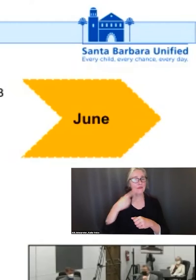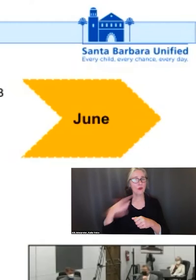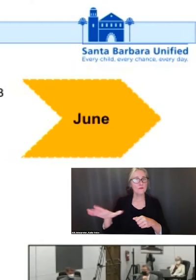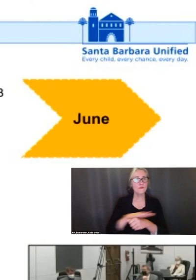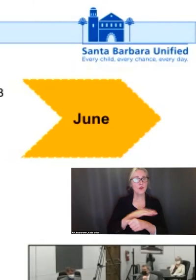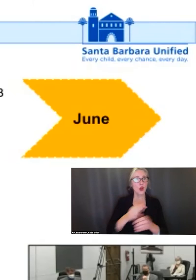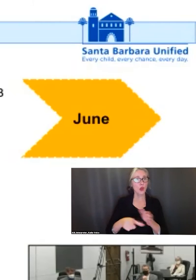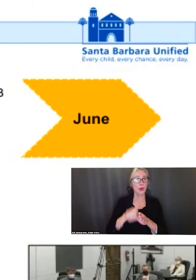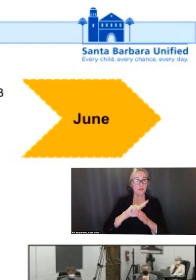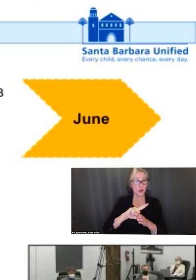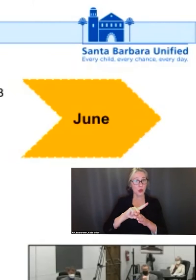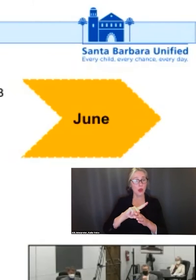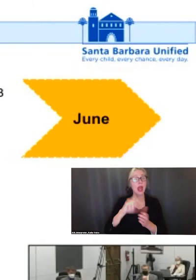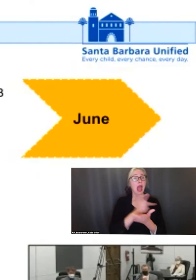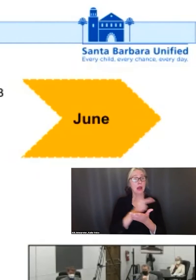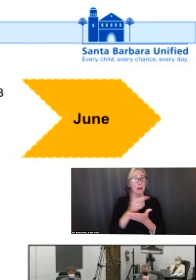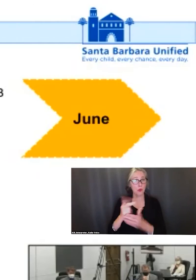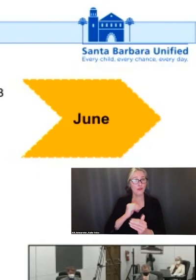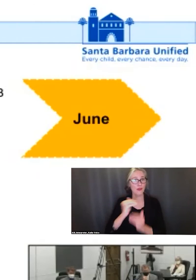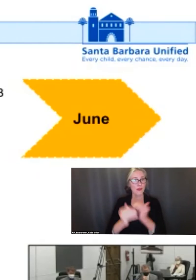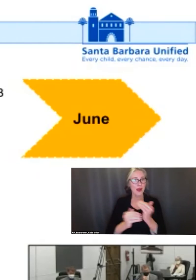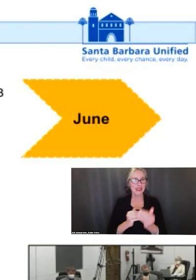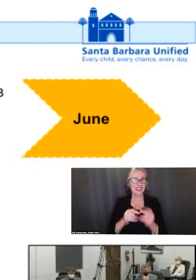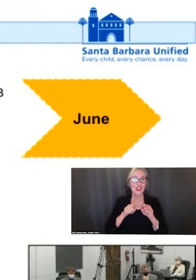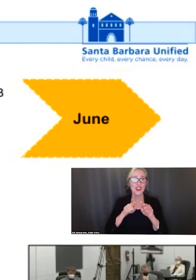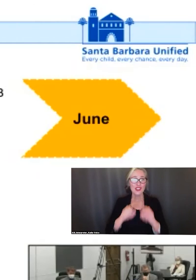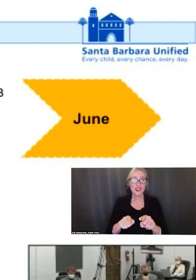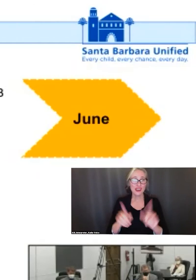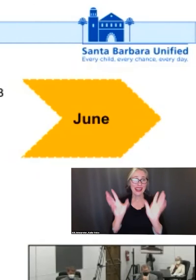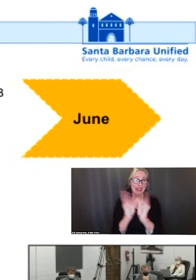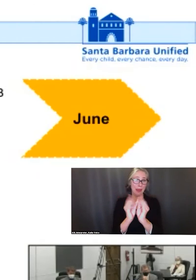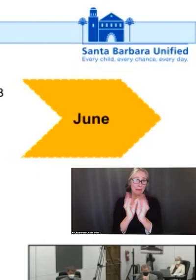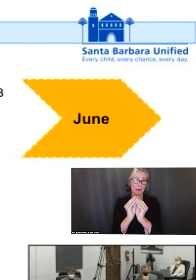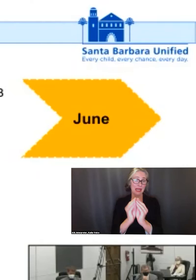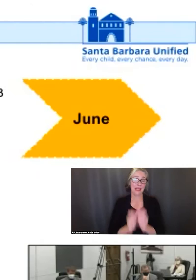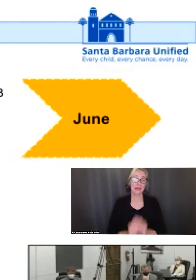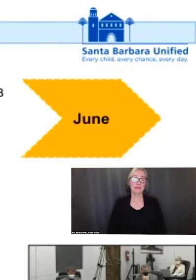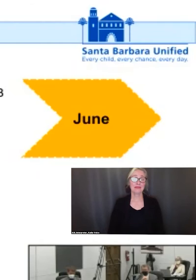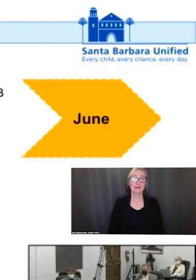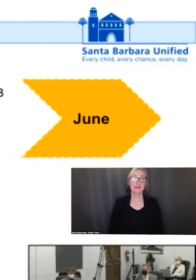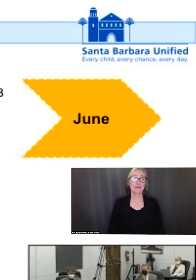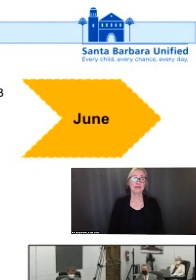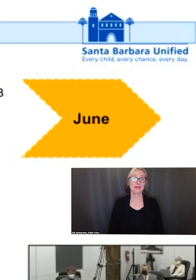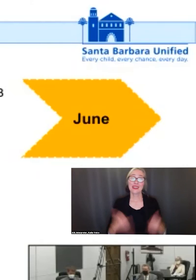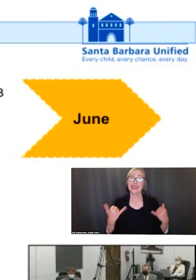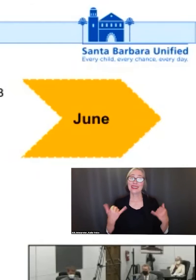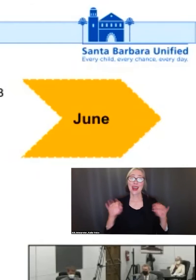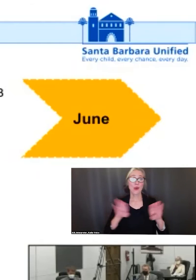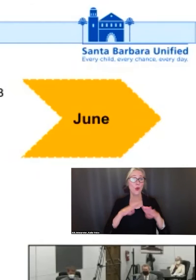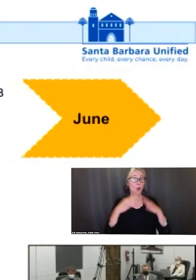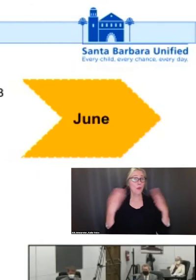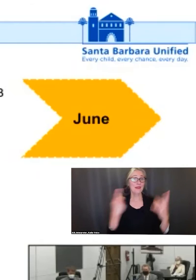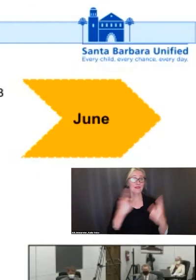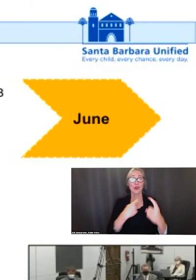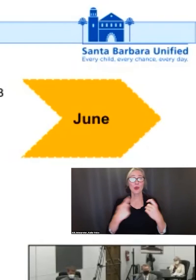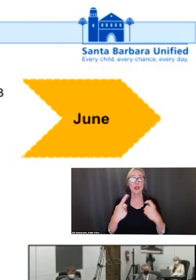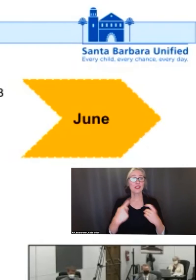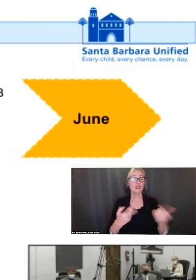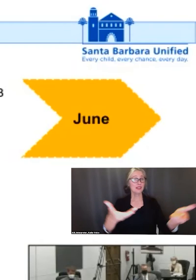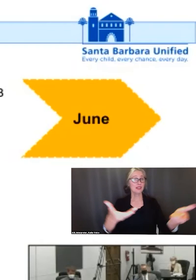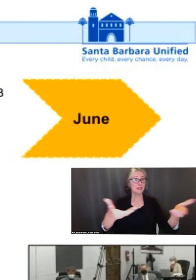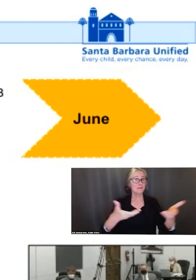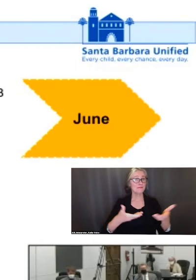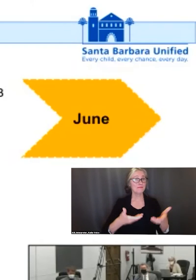y aprobar este plan. Habiendo dicho eso, ahora es momento para que puedan hacer